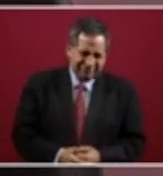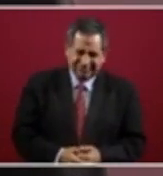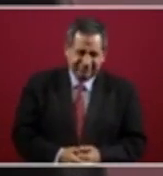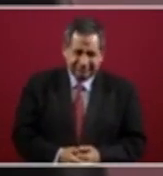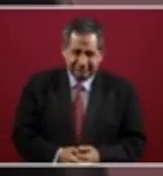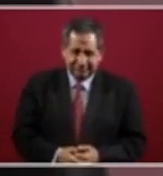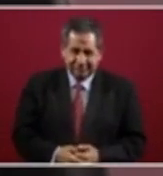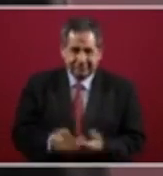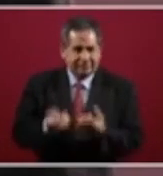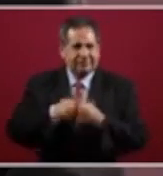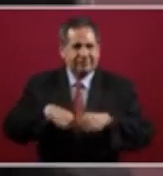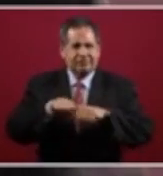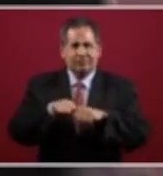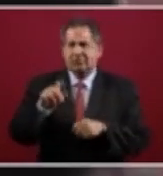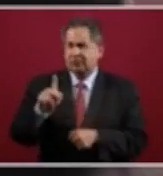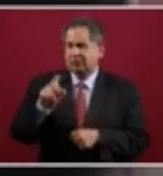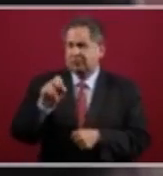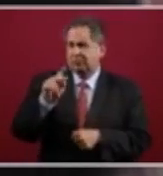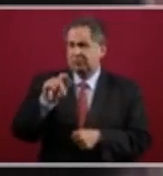seguro popular?